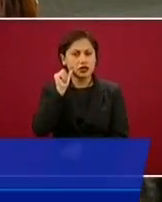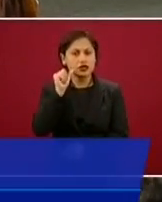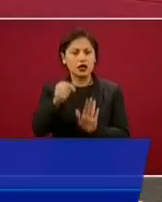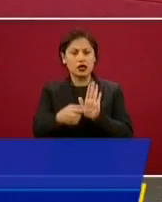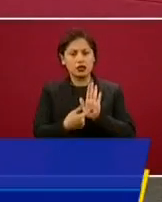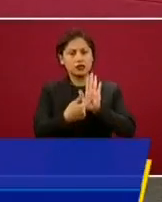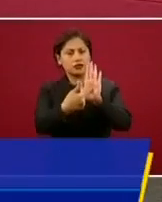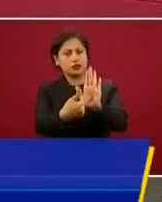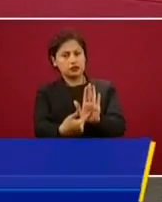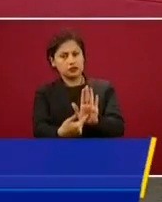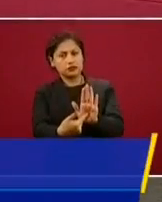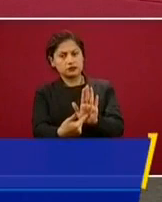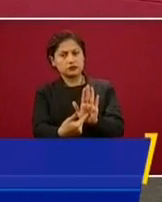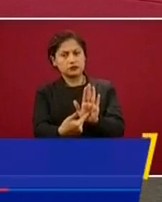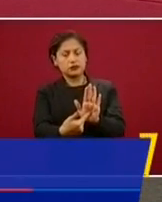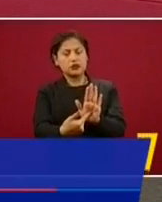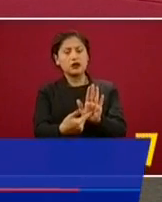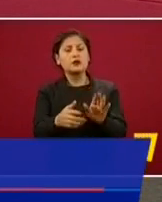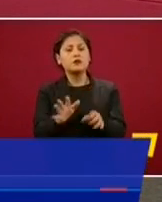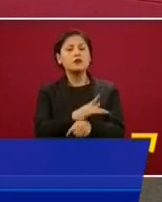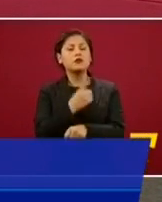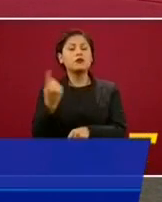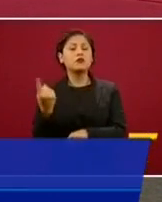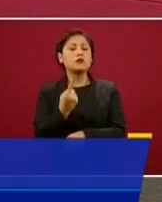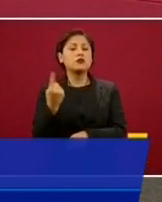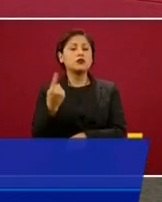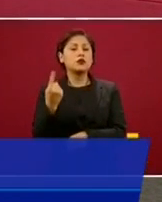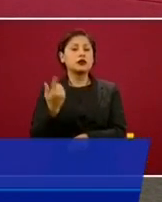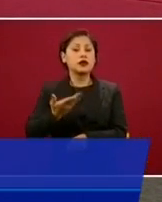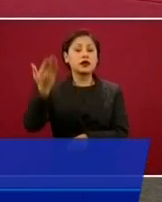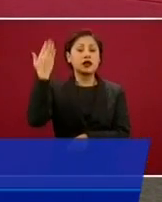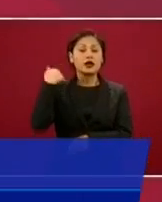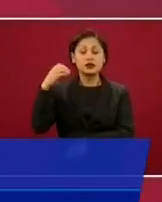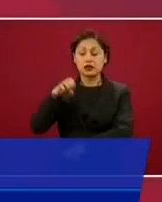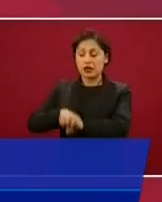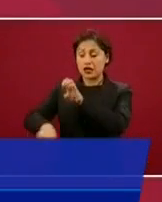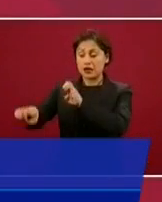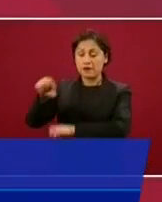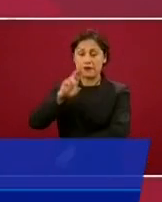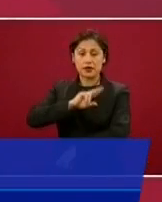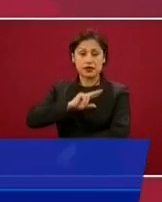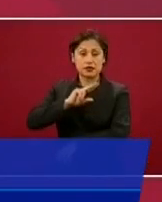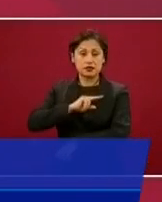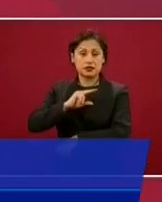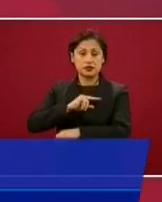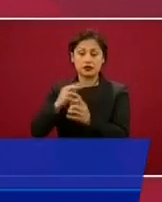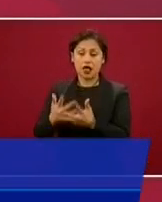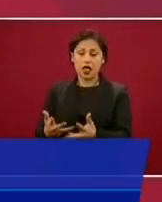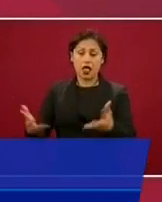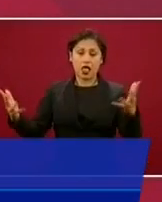grandes empresas que abastecían de medicamentos en el pasado